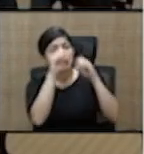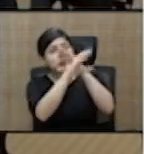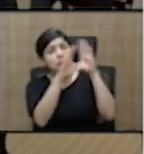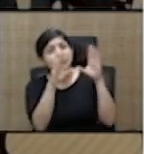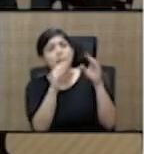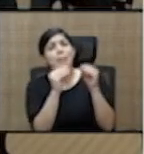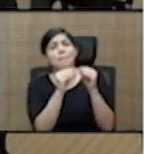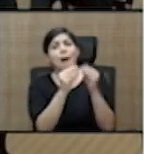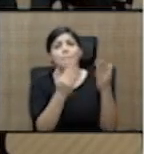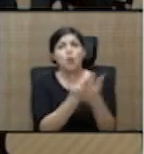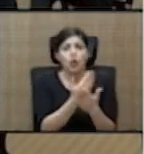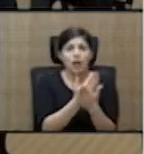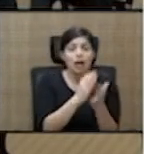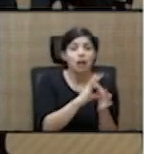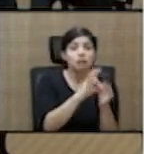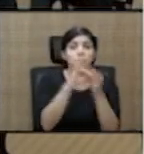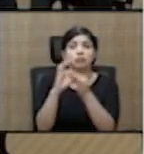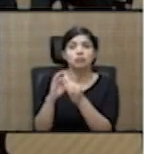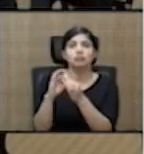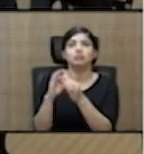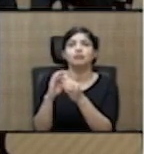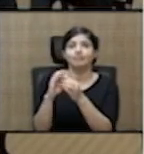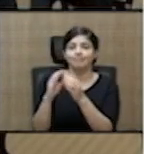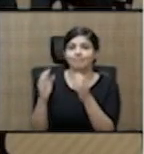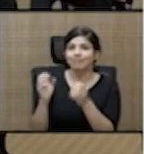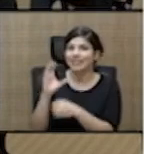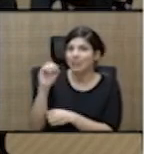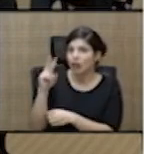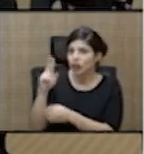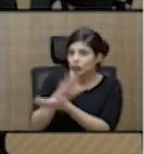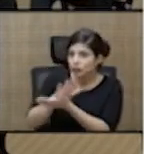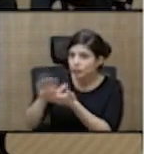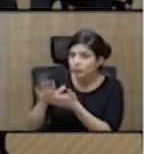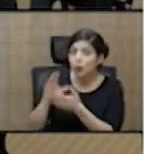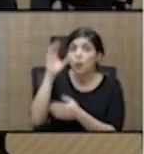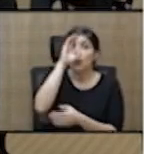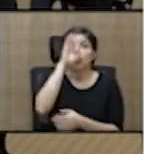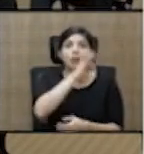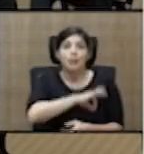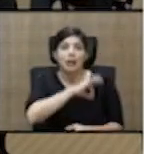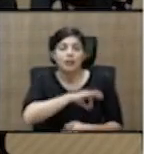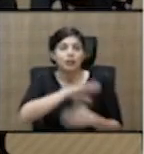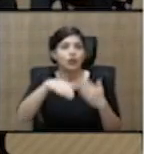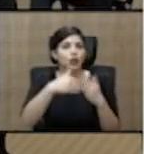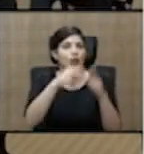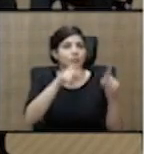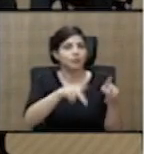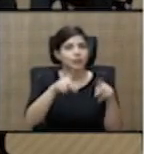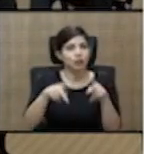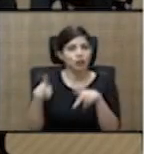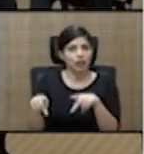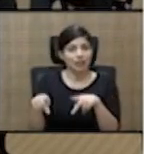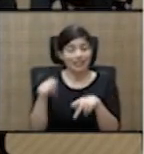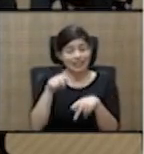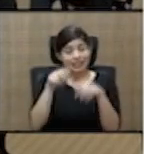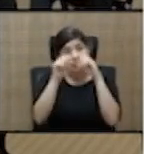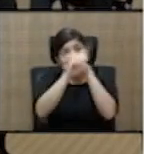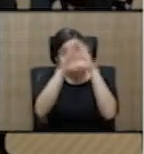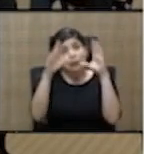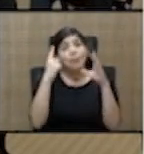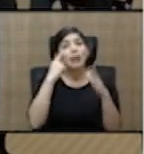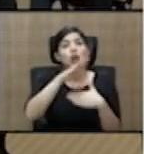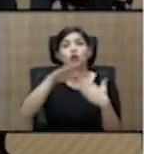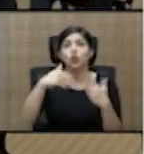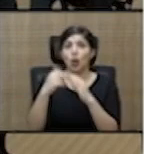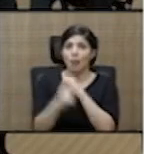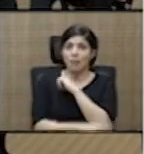Nacional Constituyente, donde él se había manifestado al inicio de su gobierno en contra. Y creo